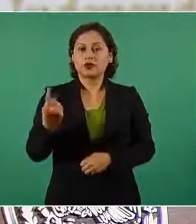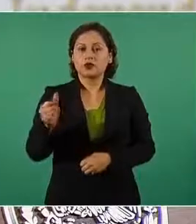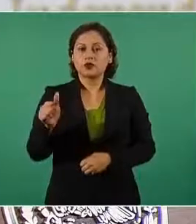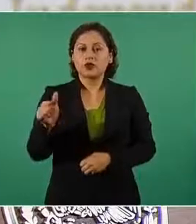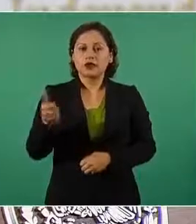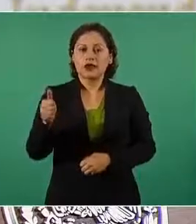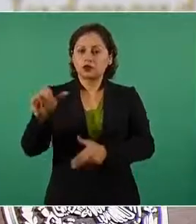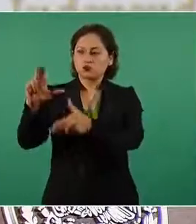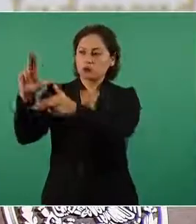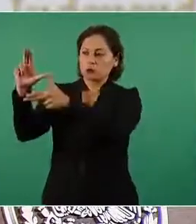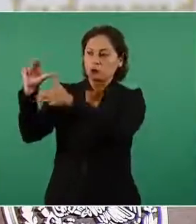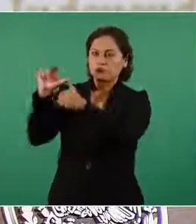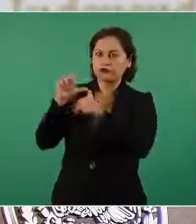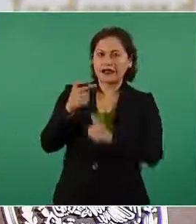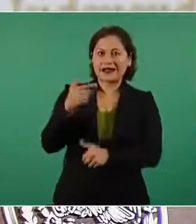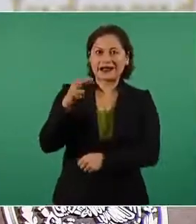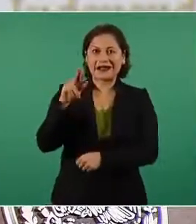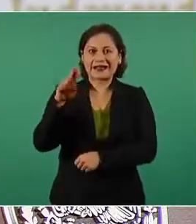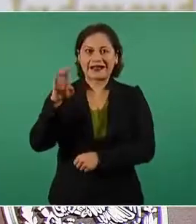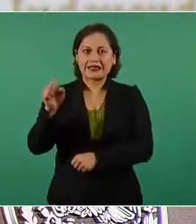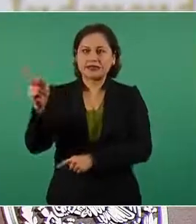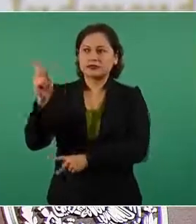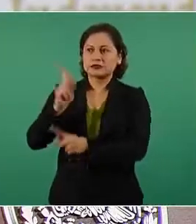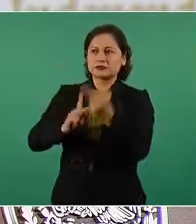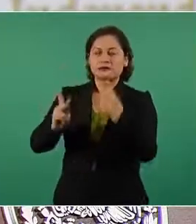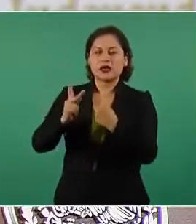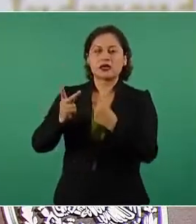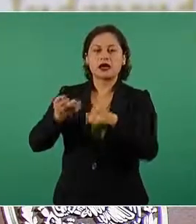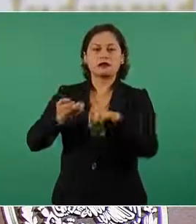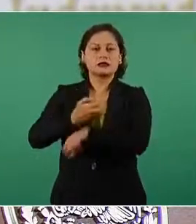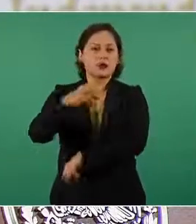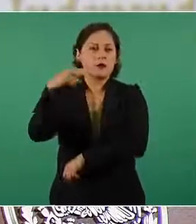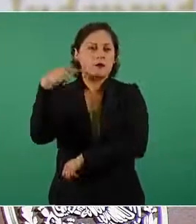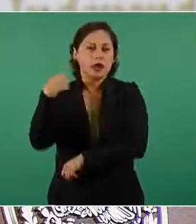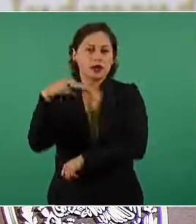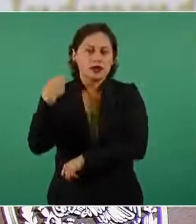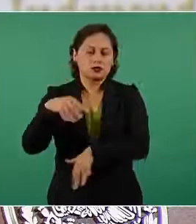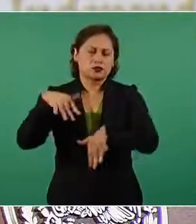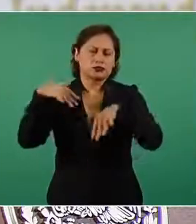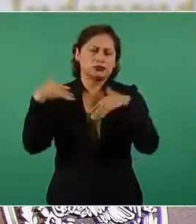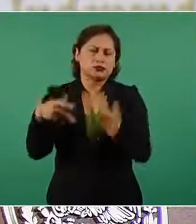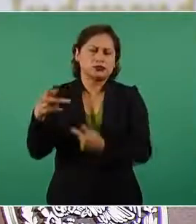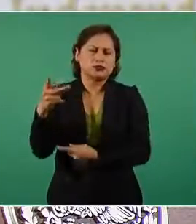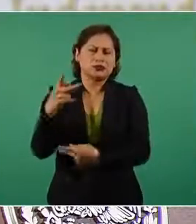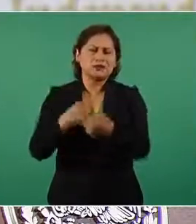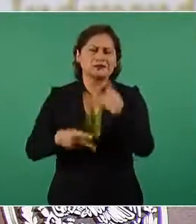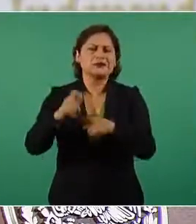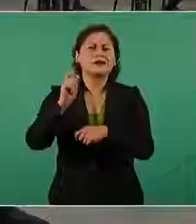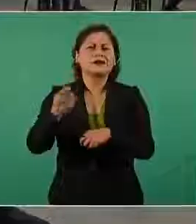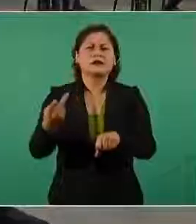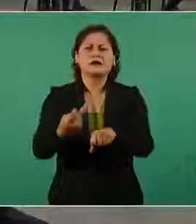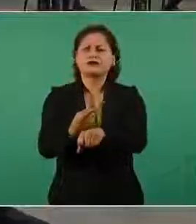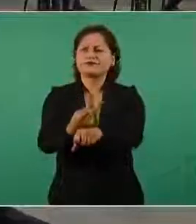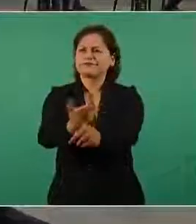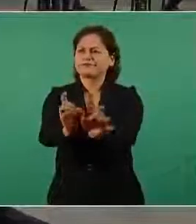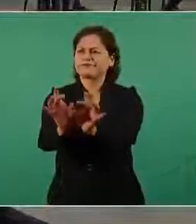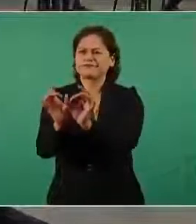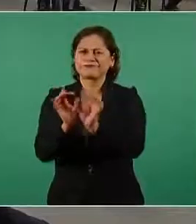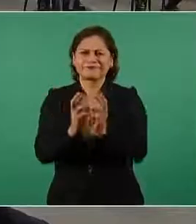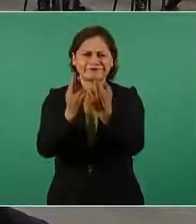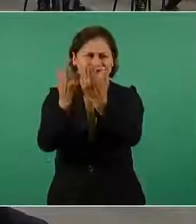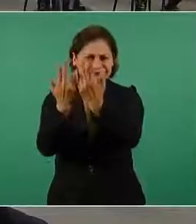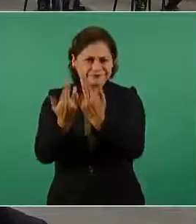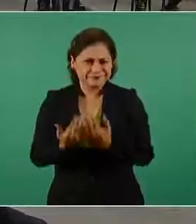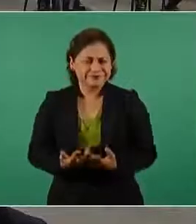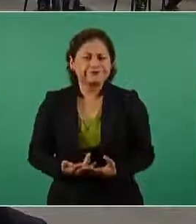Grace tocó tierra en el estado de Veracruz, provocando afectaciones en esa entidad, al igual